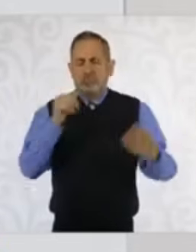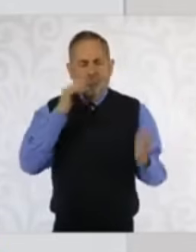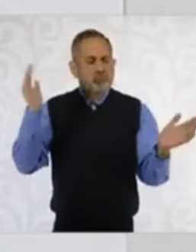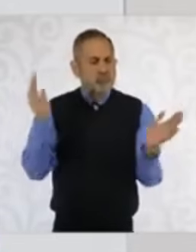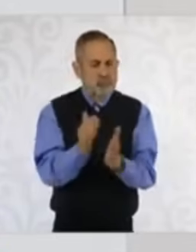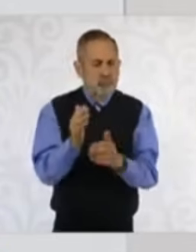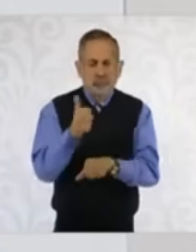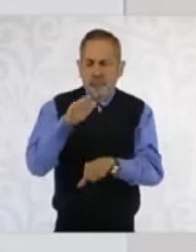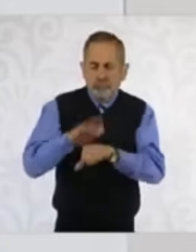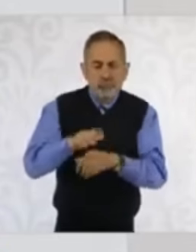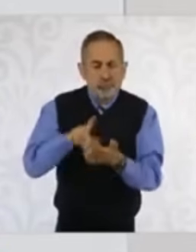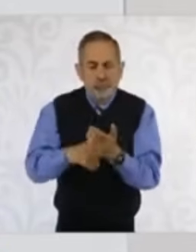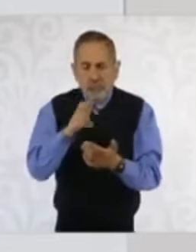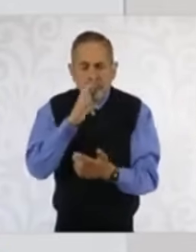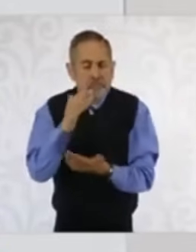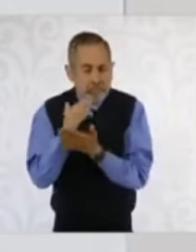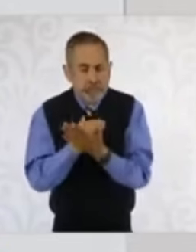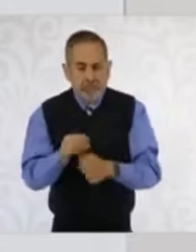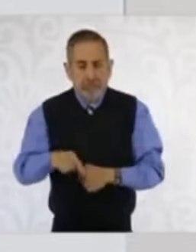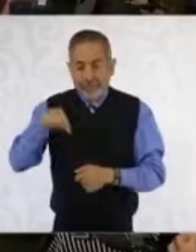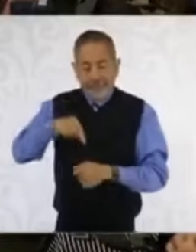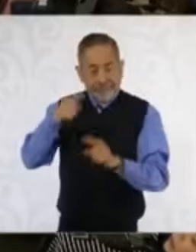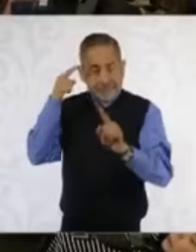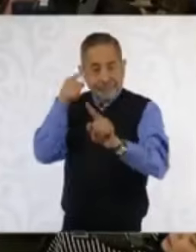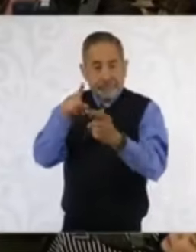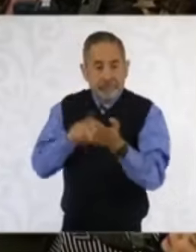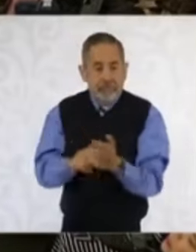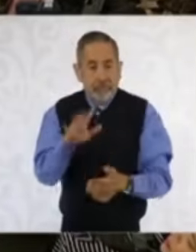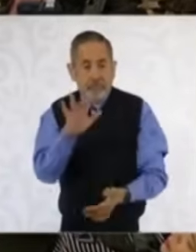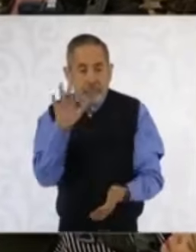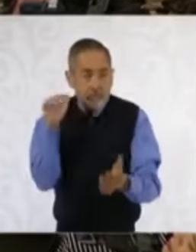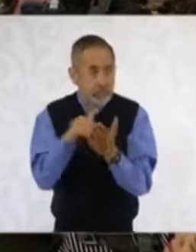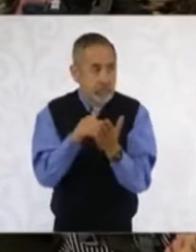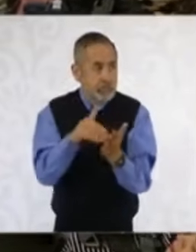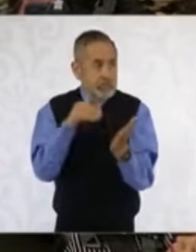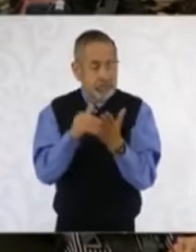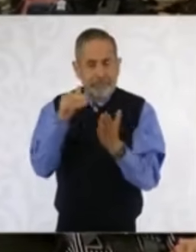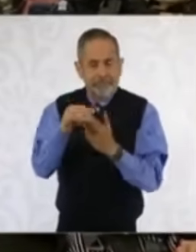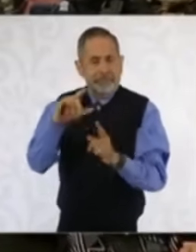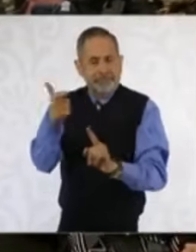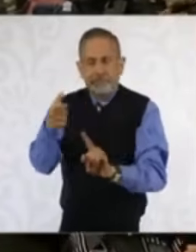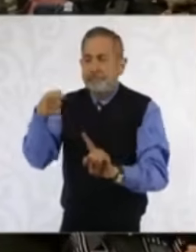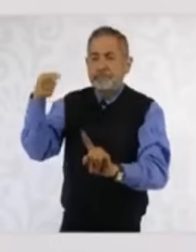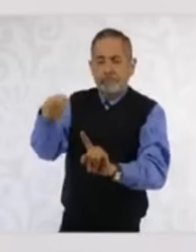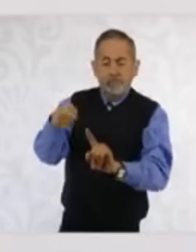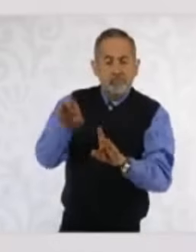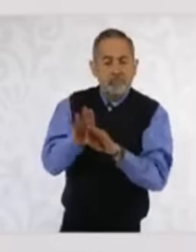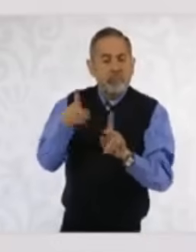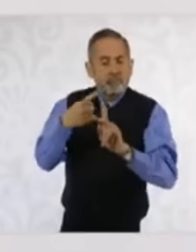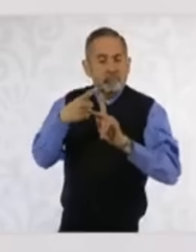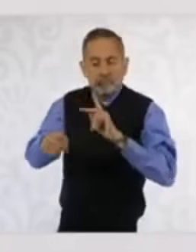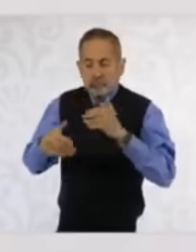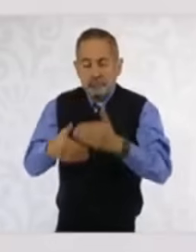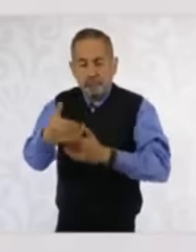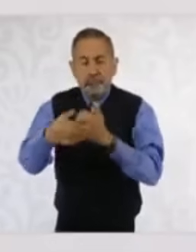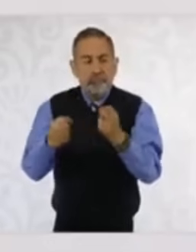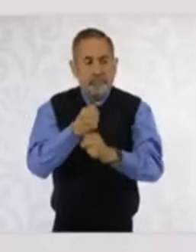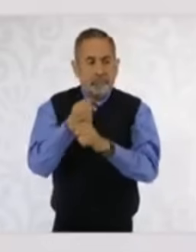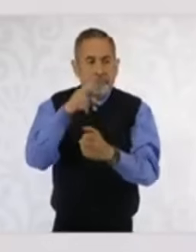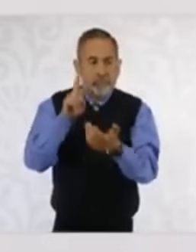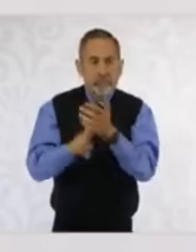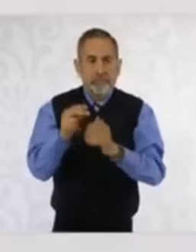las subsidiarias. Aquí se presentó una meta de 50 mil millones de pesos de inicio para el